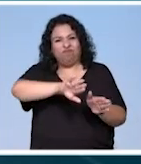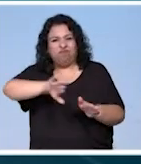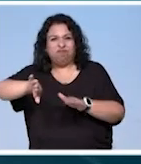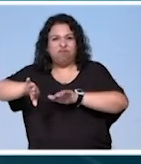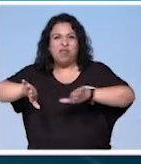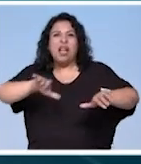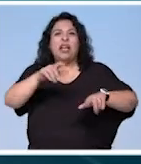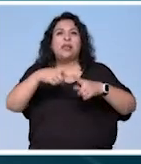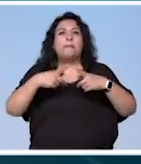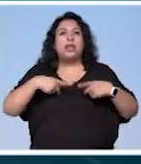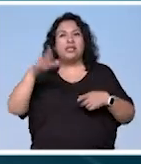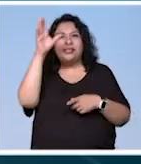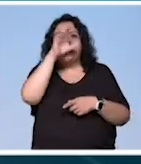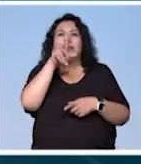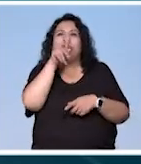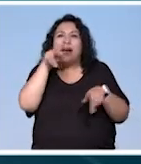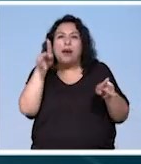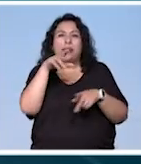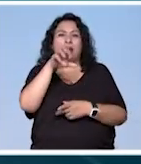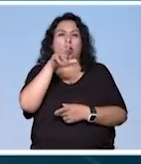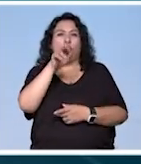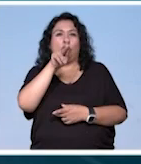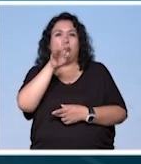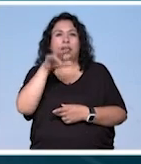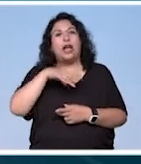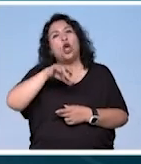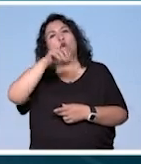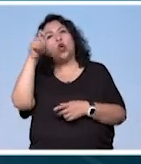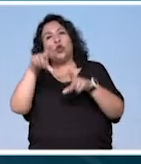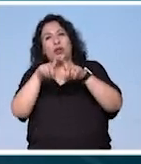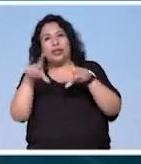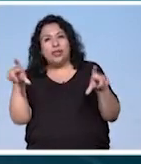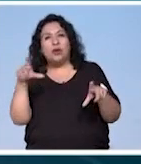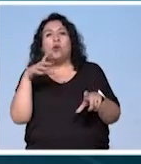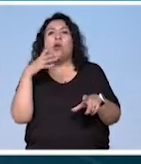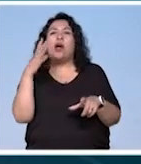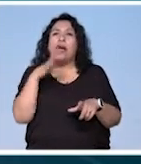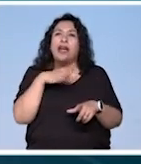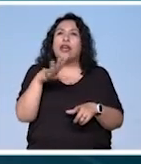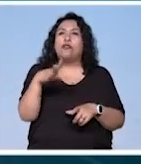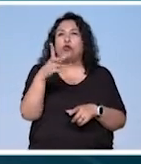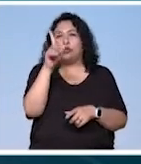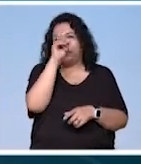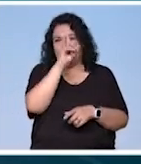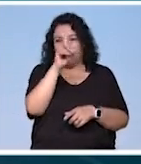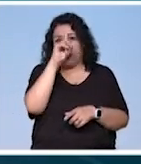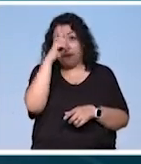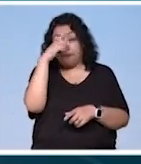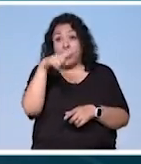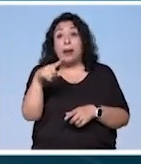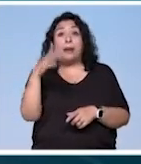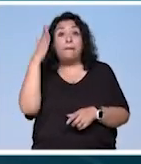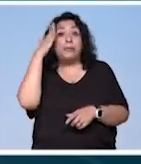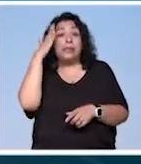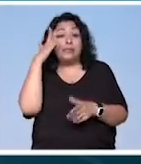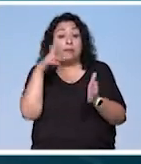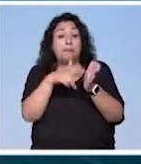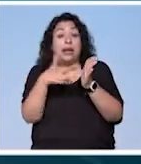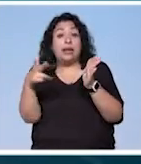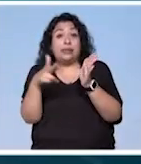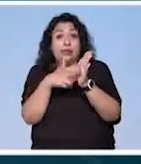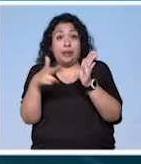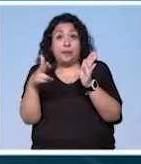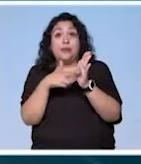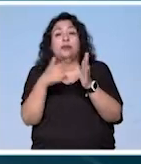los científicos de aves neotropicales. En el otro artículo, ofrecen 14 recomendaciones para que las principales revistas del